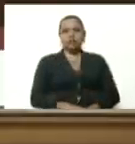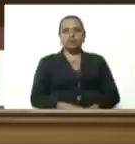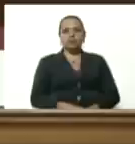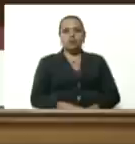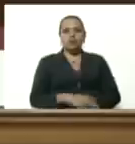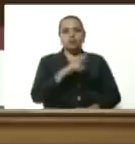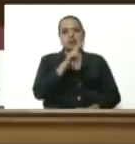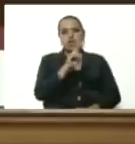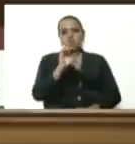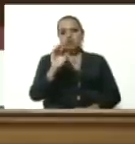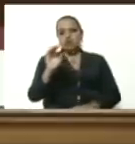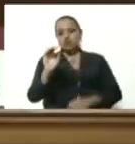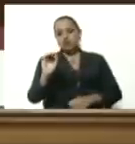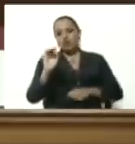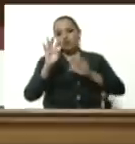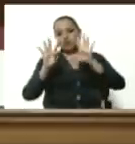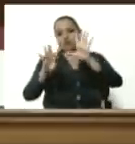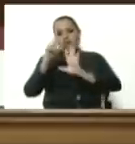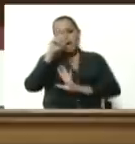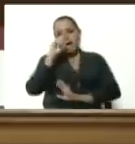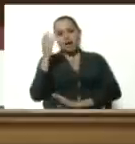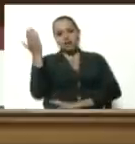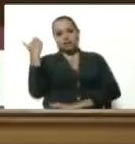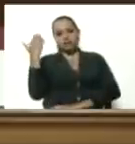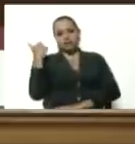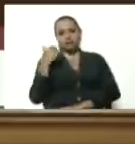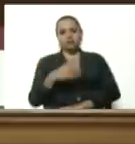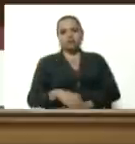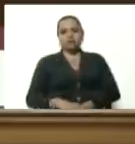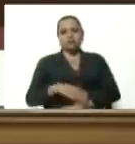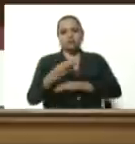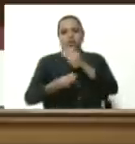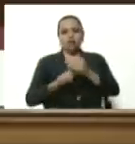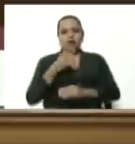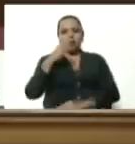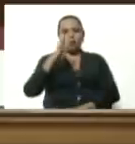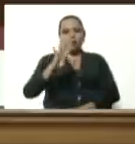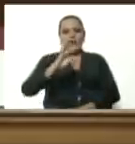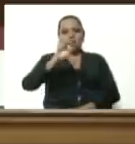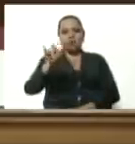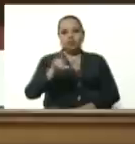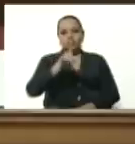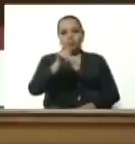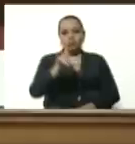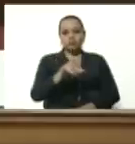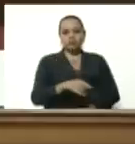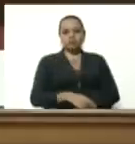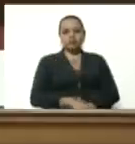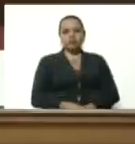209 años para ser exacto. Se cumplen el 4 de julio,